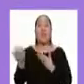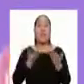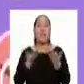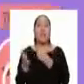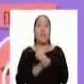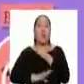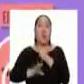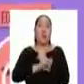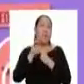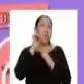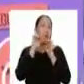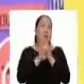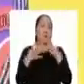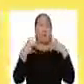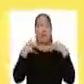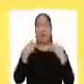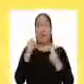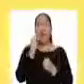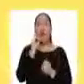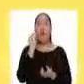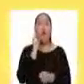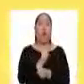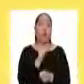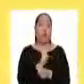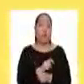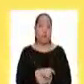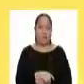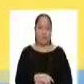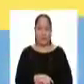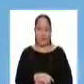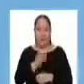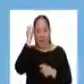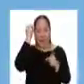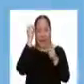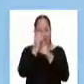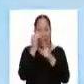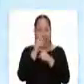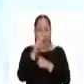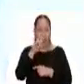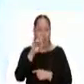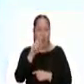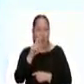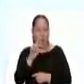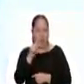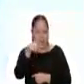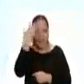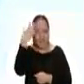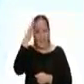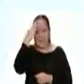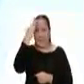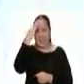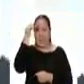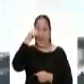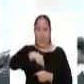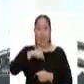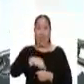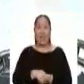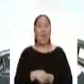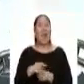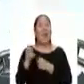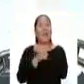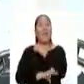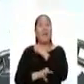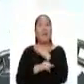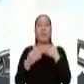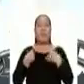de salud o educación. Retos viales. Como ya sabes, en nuestro país existe una gran cadena